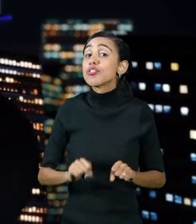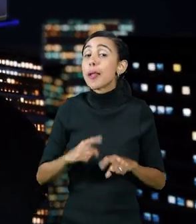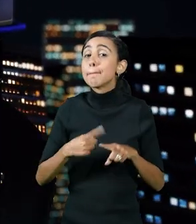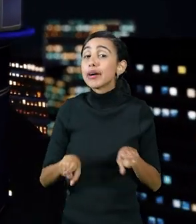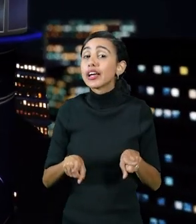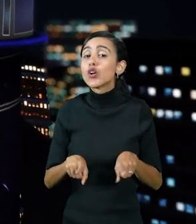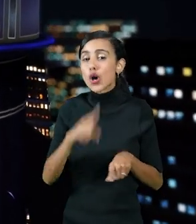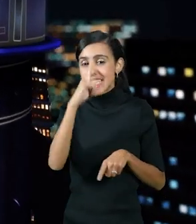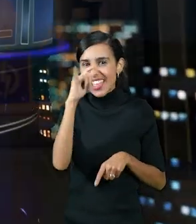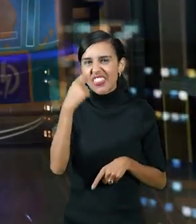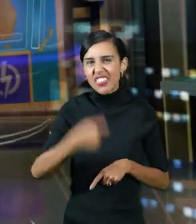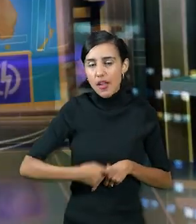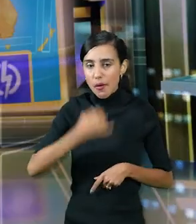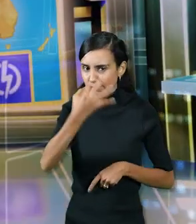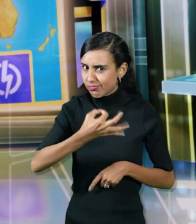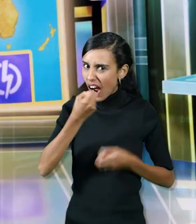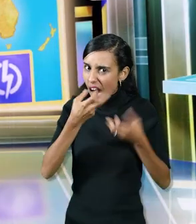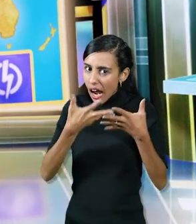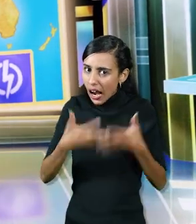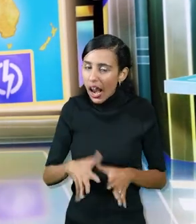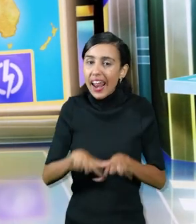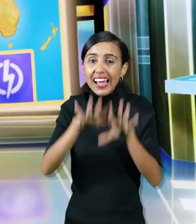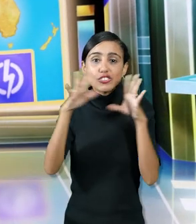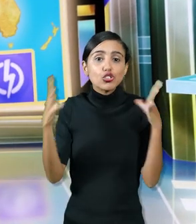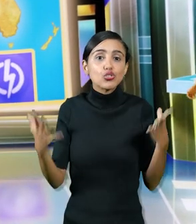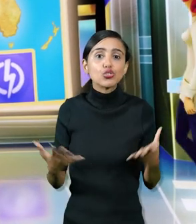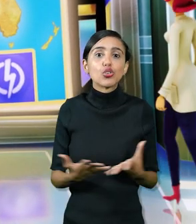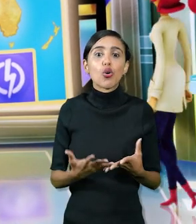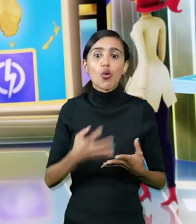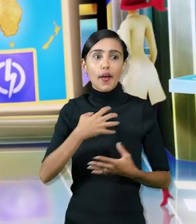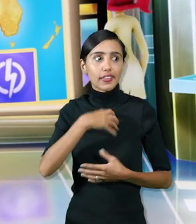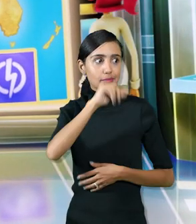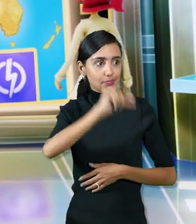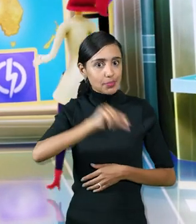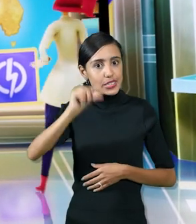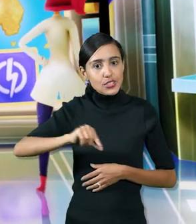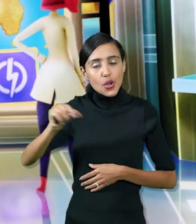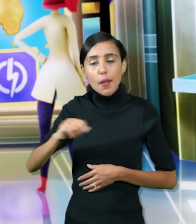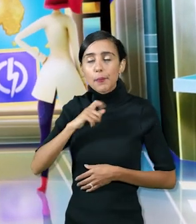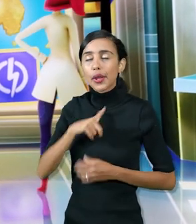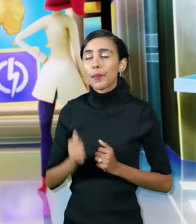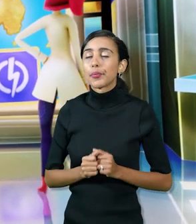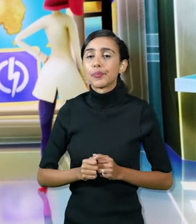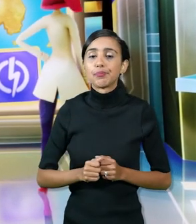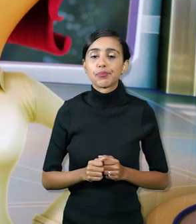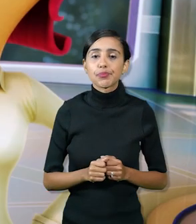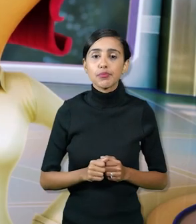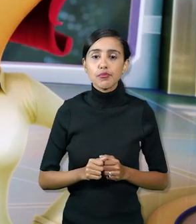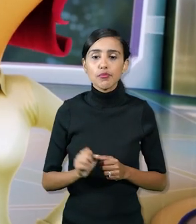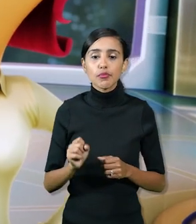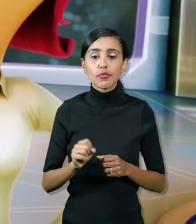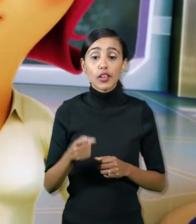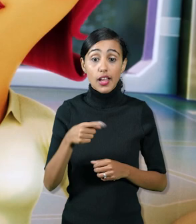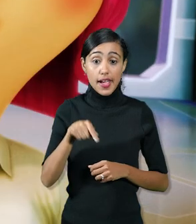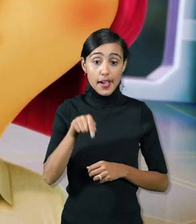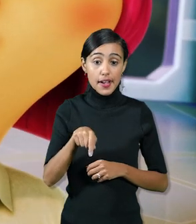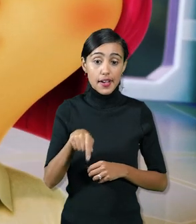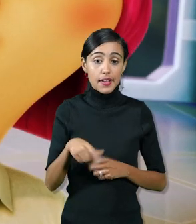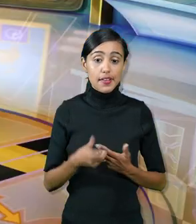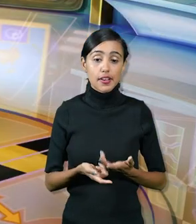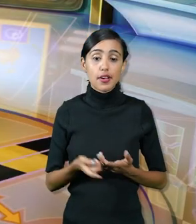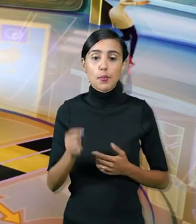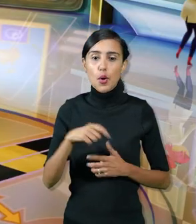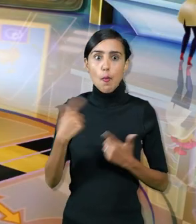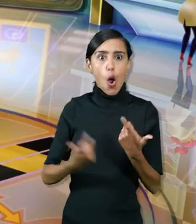menos, debe estar bien claras las acciones que van a tener los personajes. Por ejemplo, si es un storyboard sobre